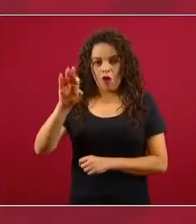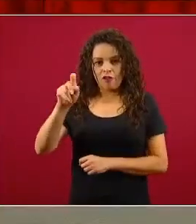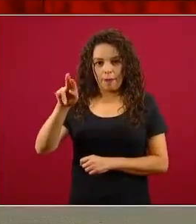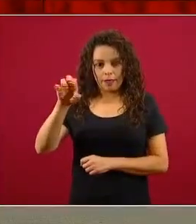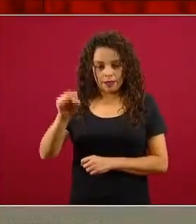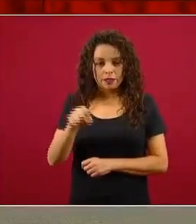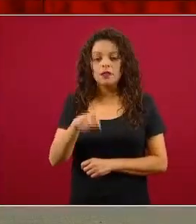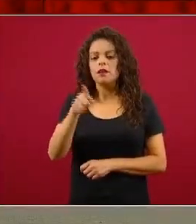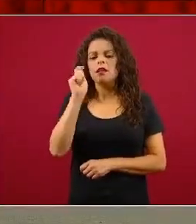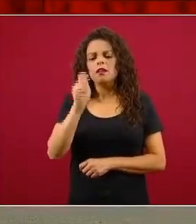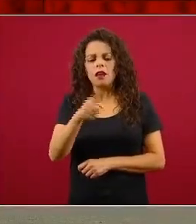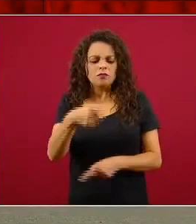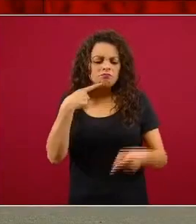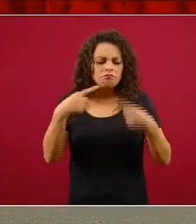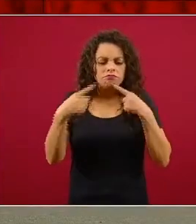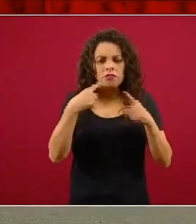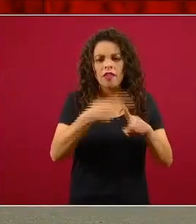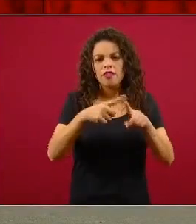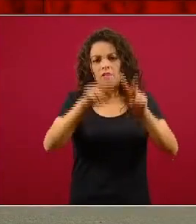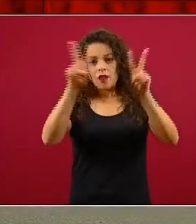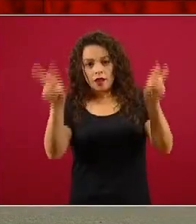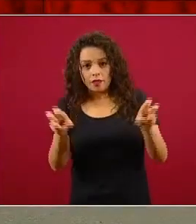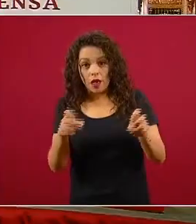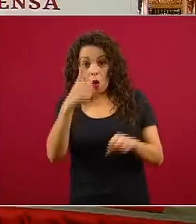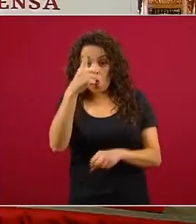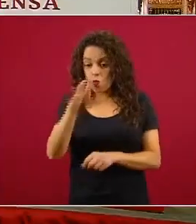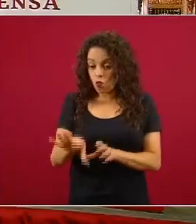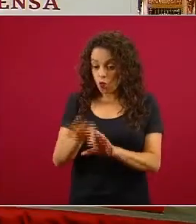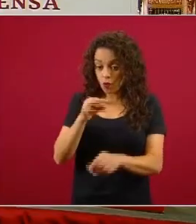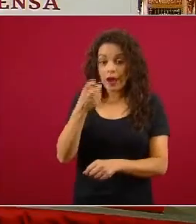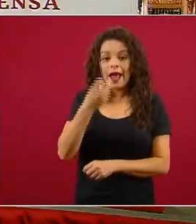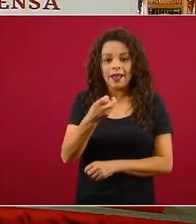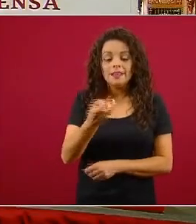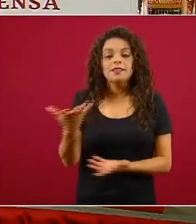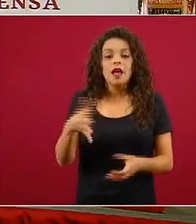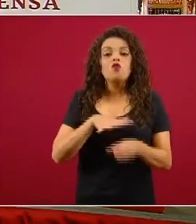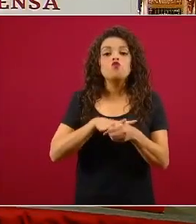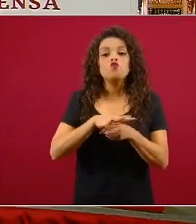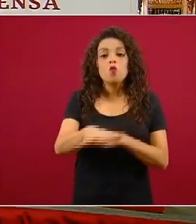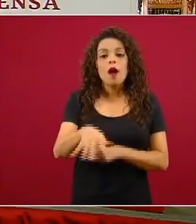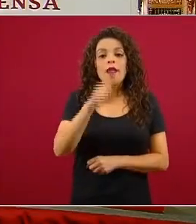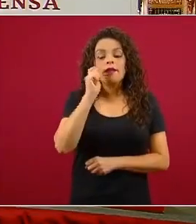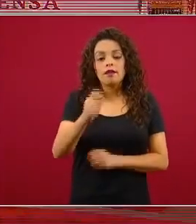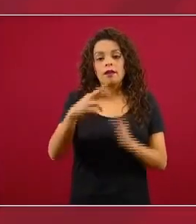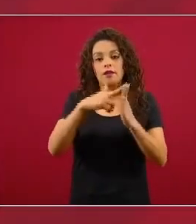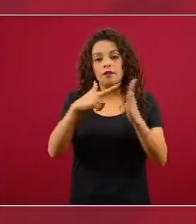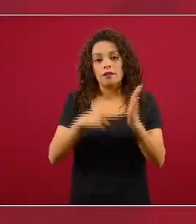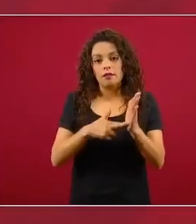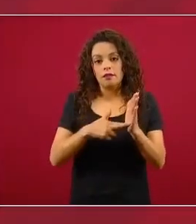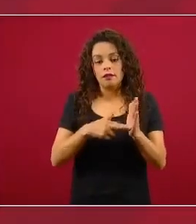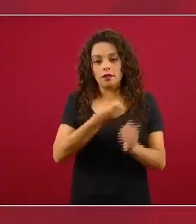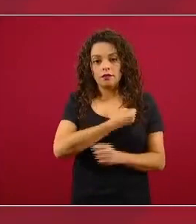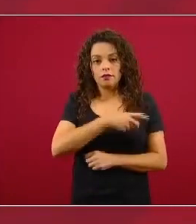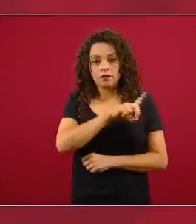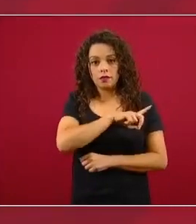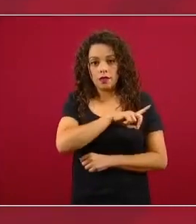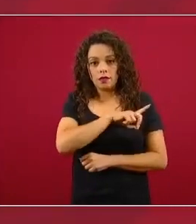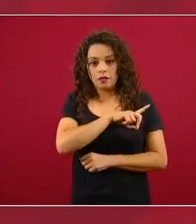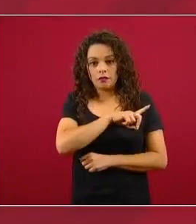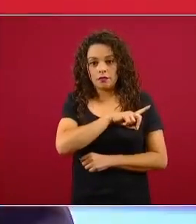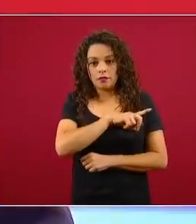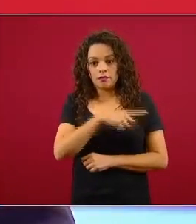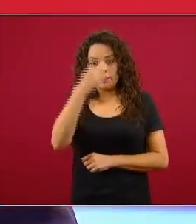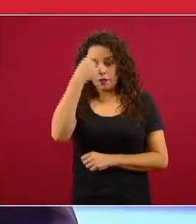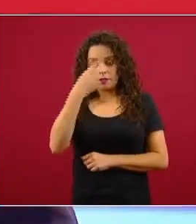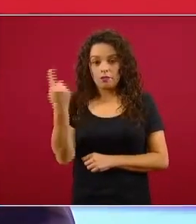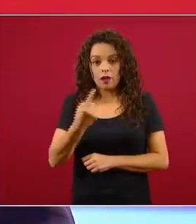temas, y uno de ellos fue precisamente cuáles son los preparativos en términos de la regulación sanitaria para que no se obstaculice